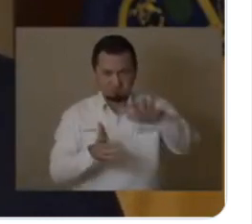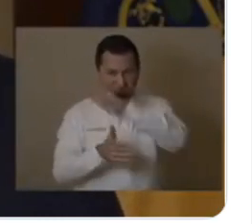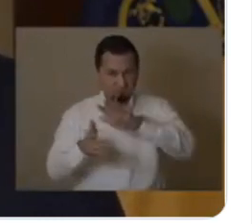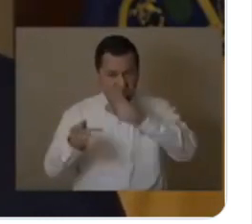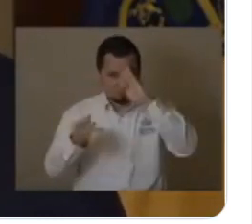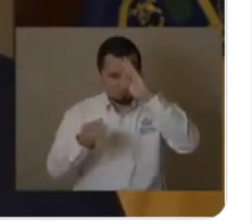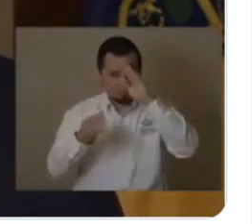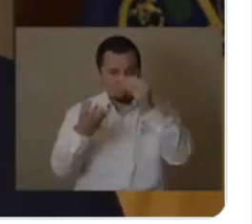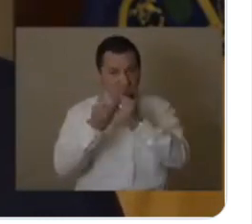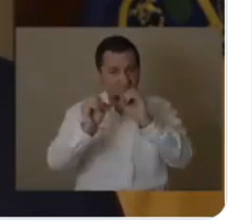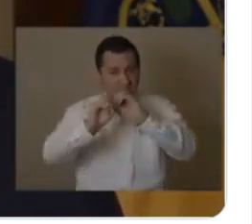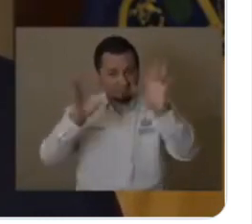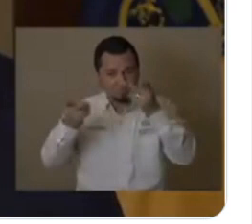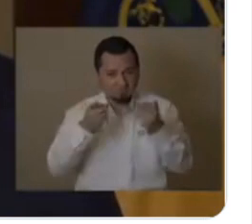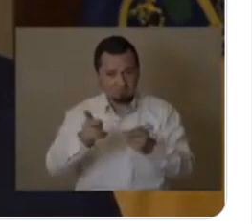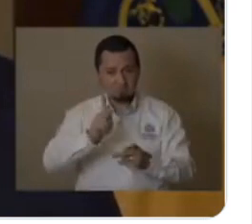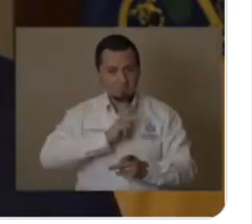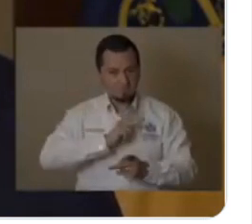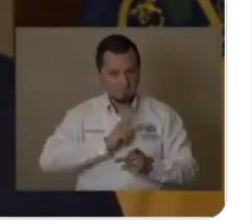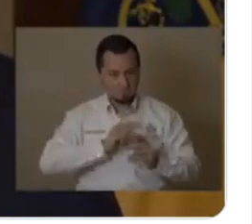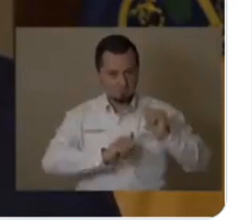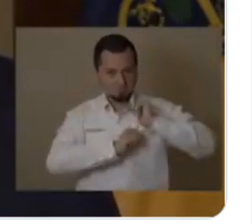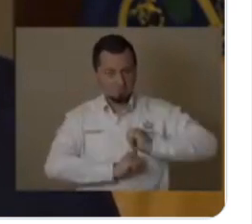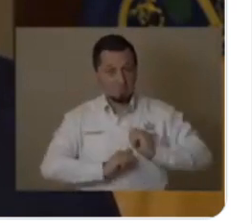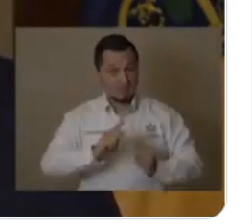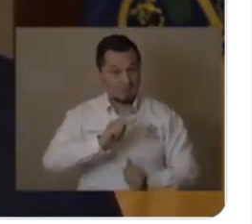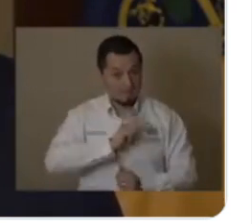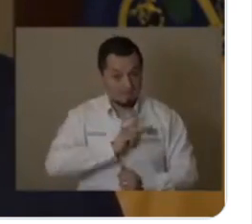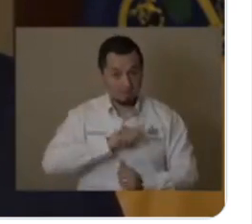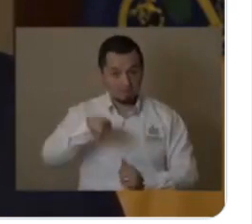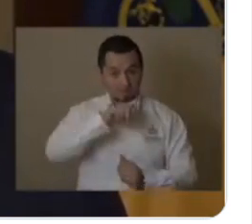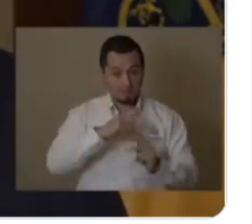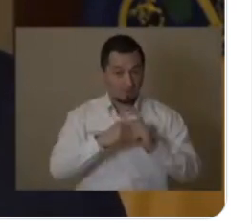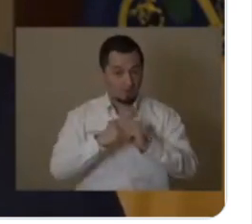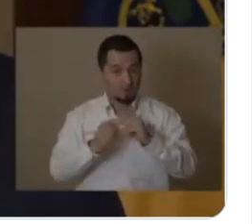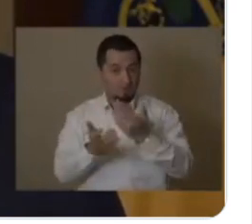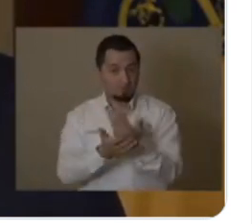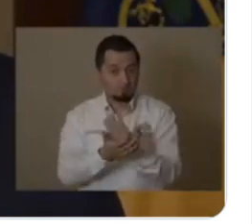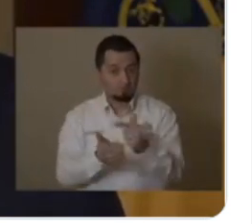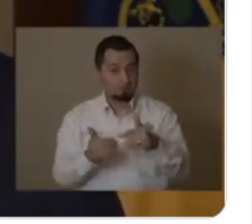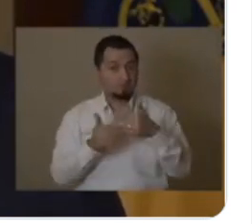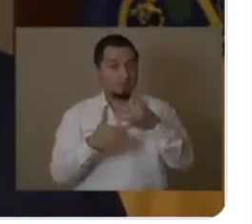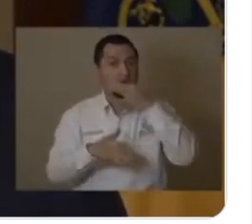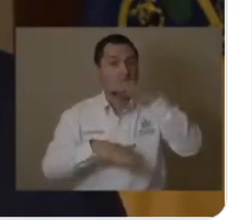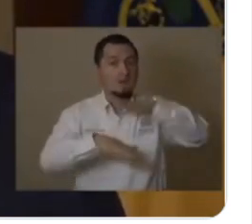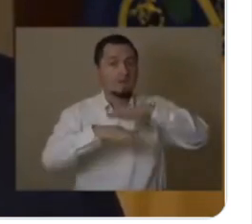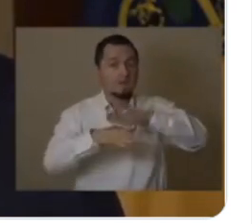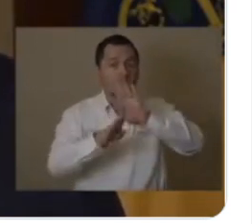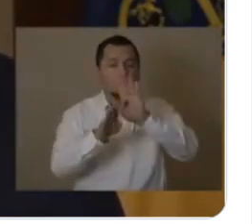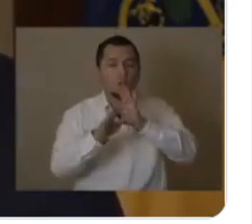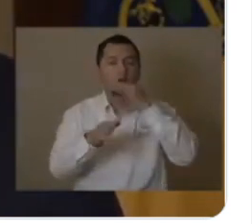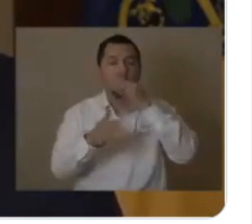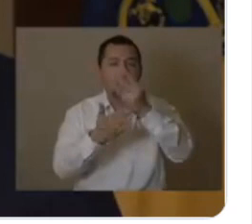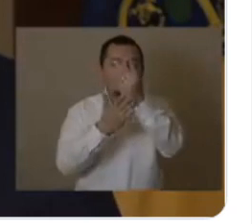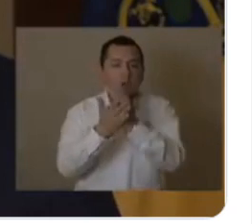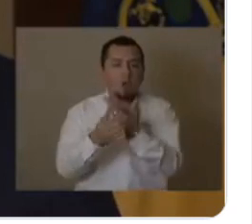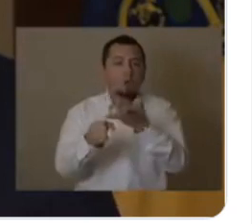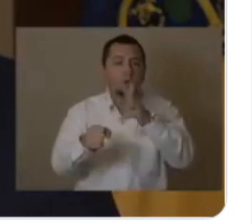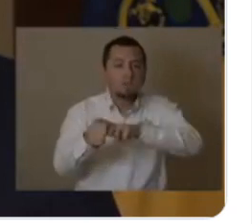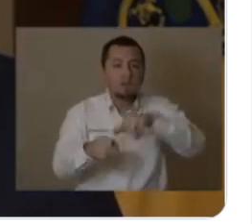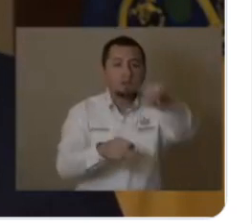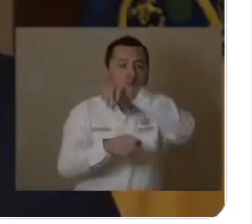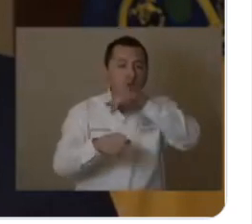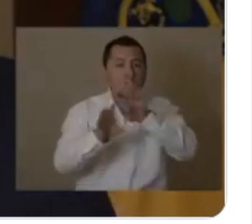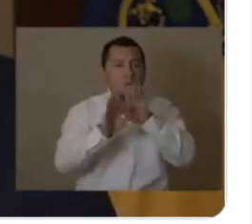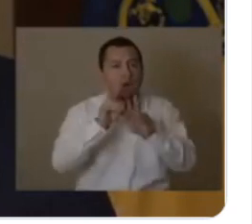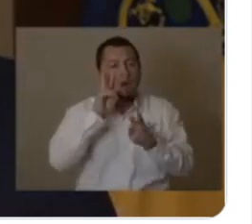escuchar nuestras propuestas en un ejercicio de diálogo respetuoso. Como gobernador, seguiré encabezando la estrategia